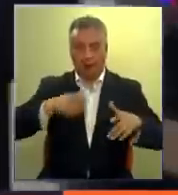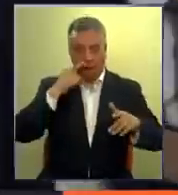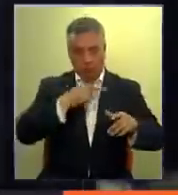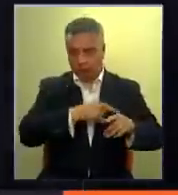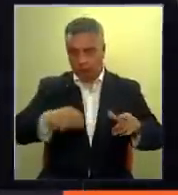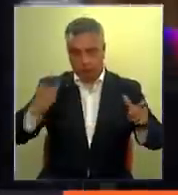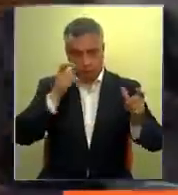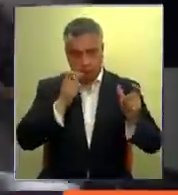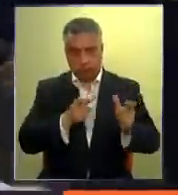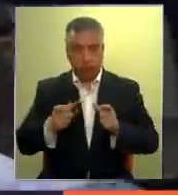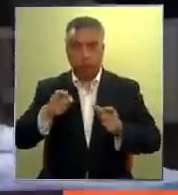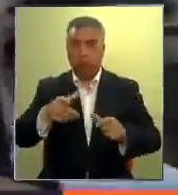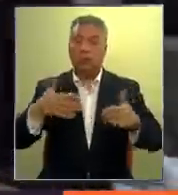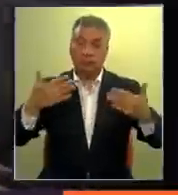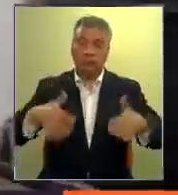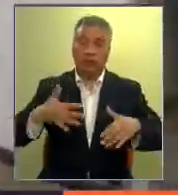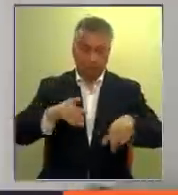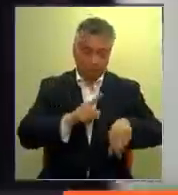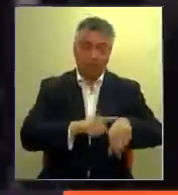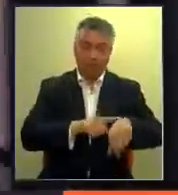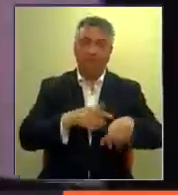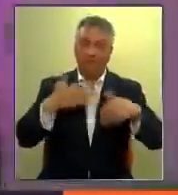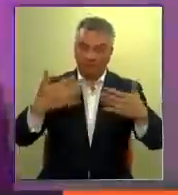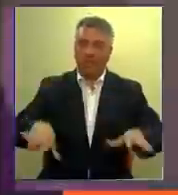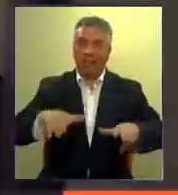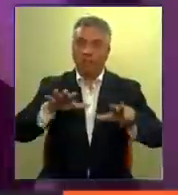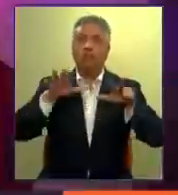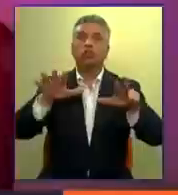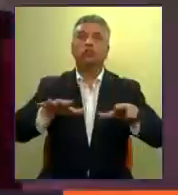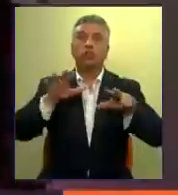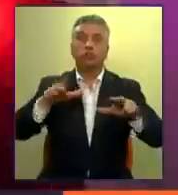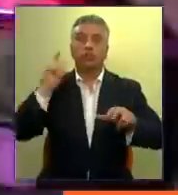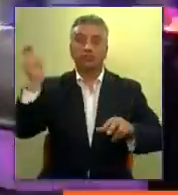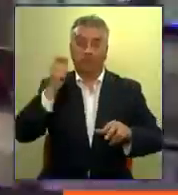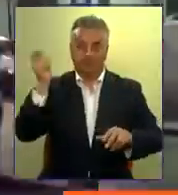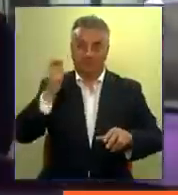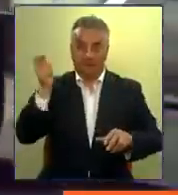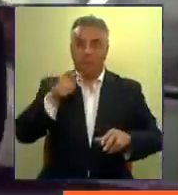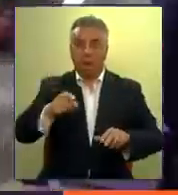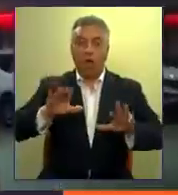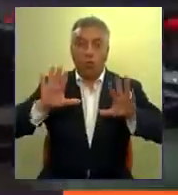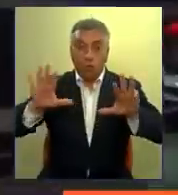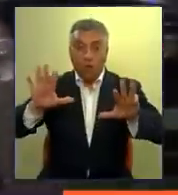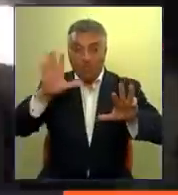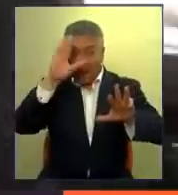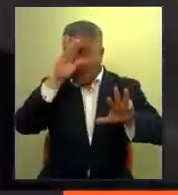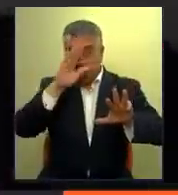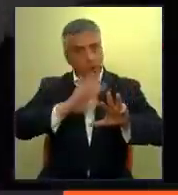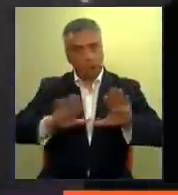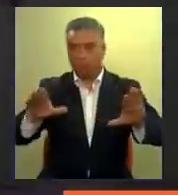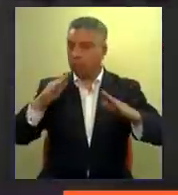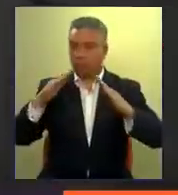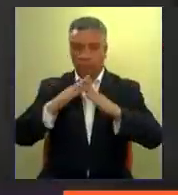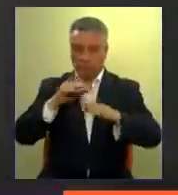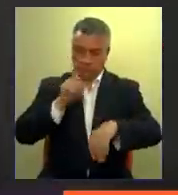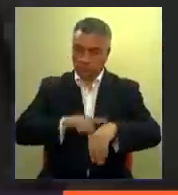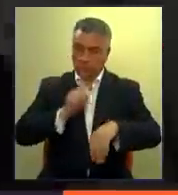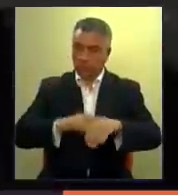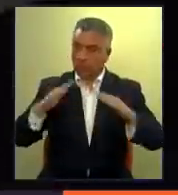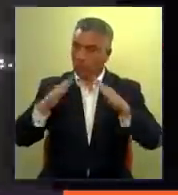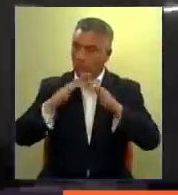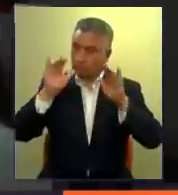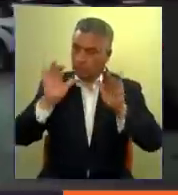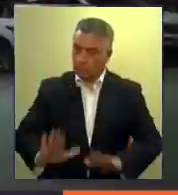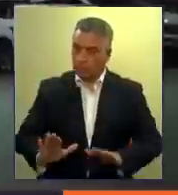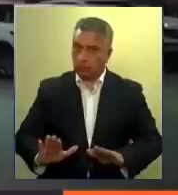Ya es 18 de septiembre y el toque de queda comenzó a las 9 de la noche. En un año normal para esta fecha, cientos